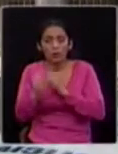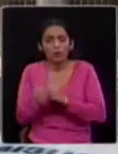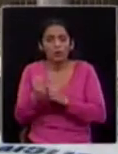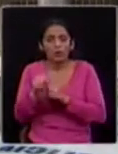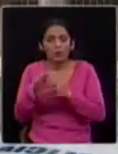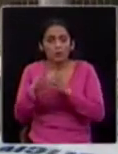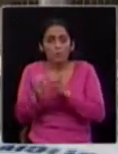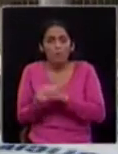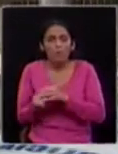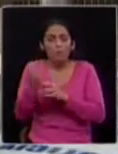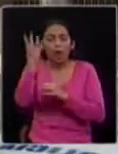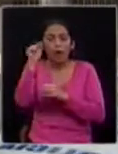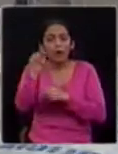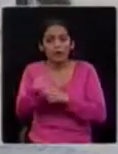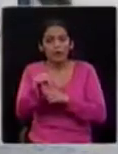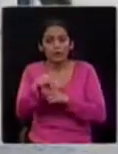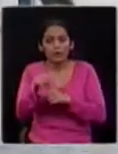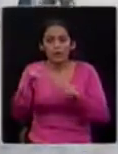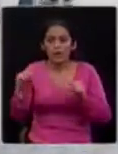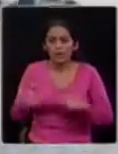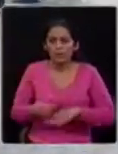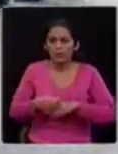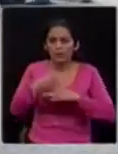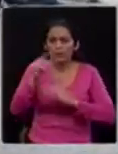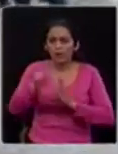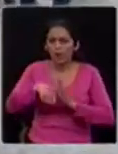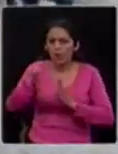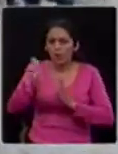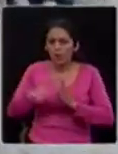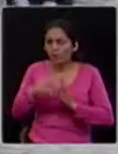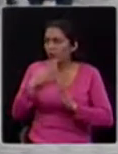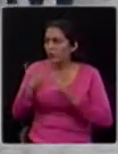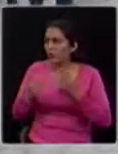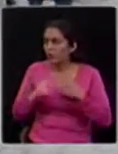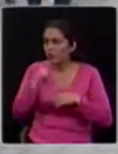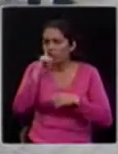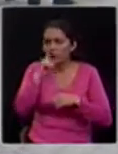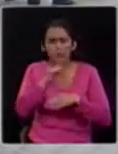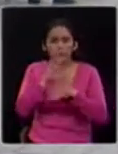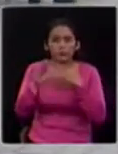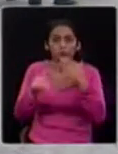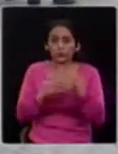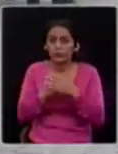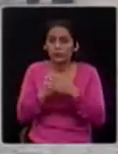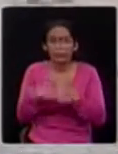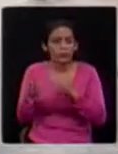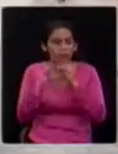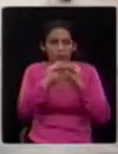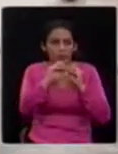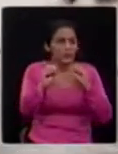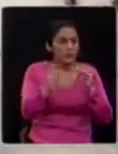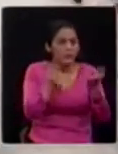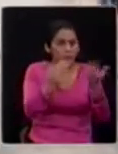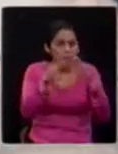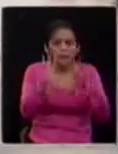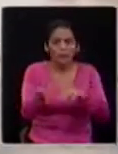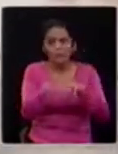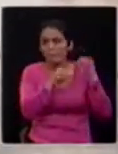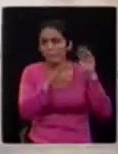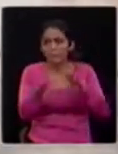Guayas. Inmediatamente, jueces, usuarios, personal administrativo y demás funcionarios fueron evacuados del